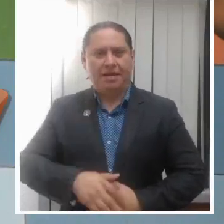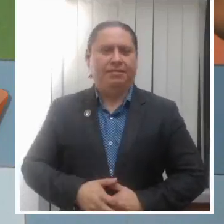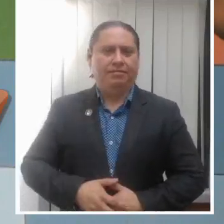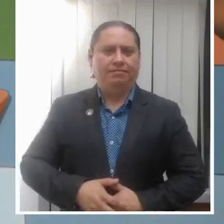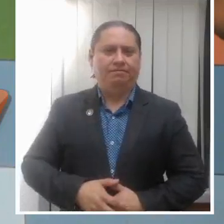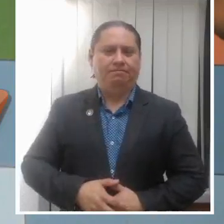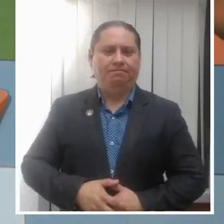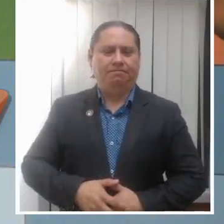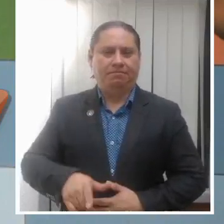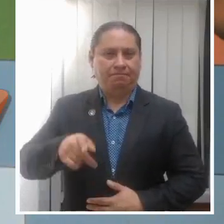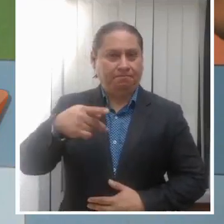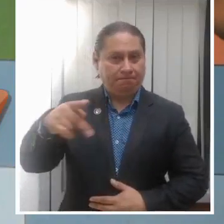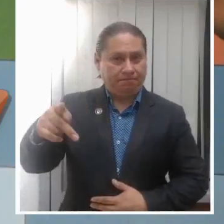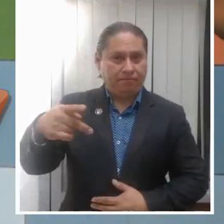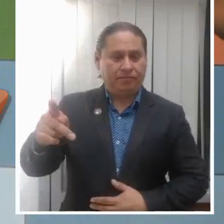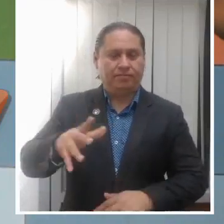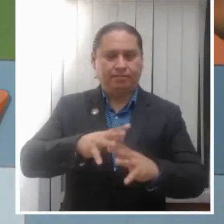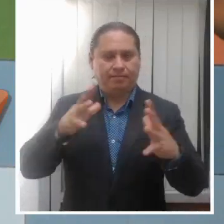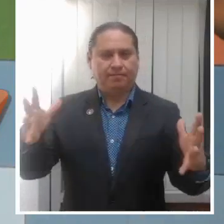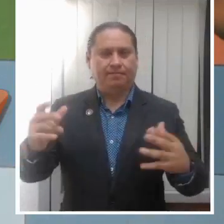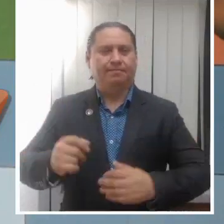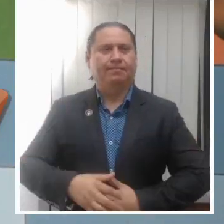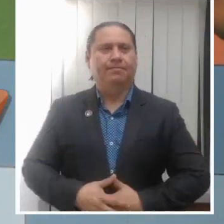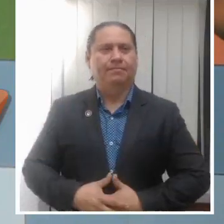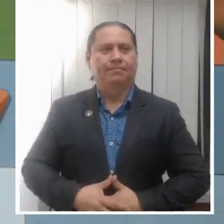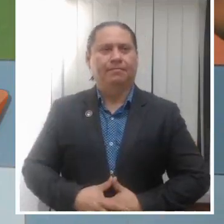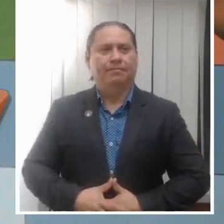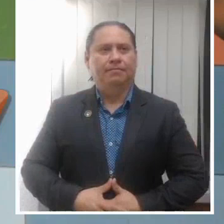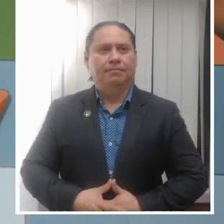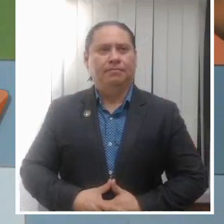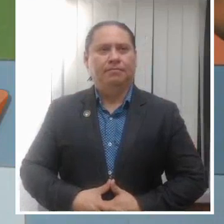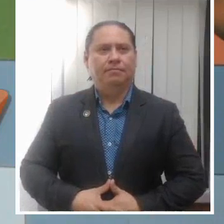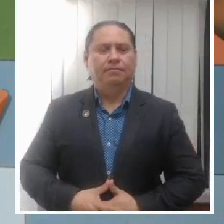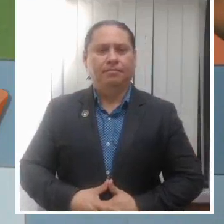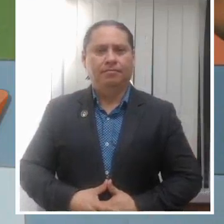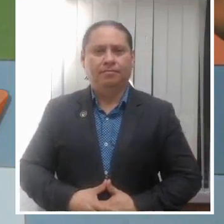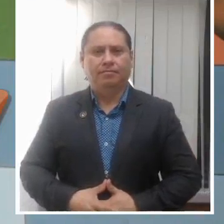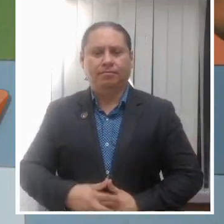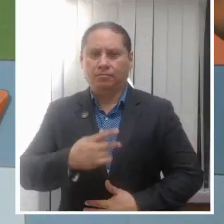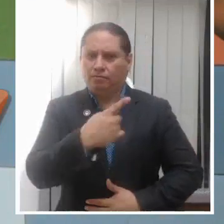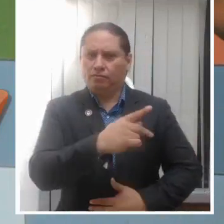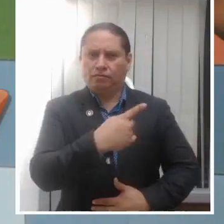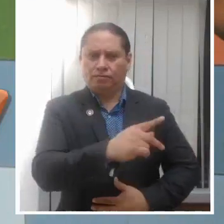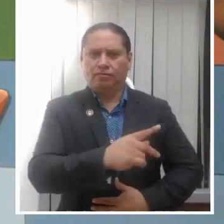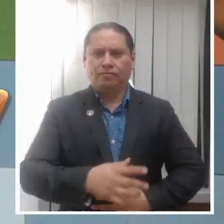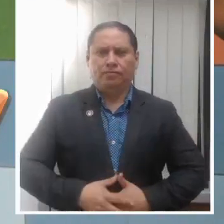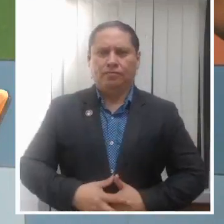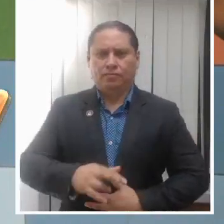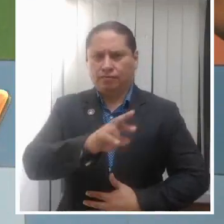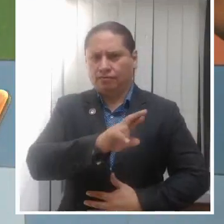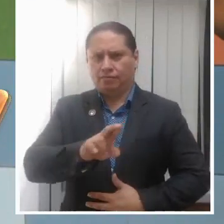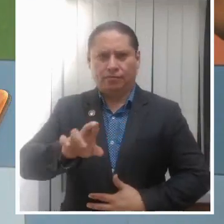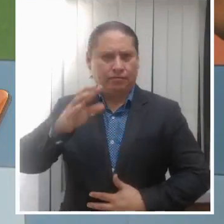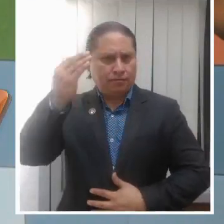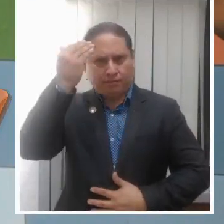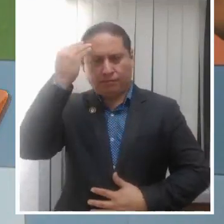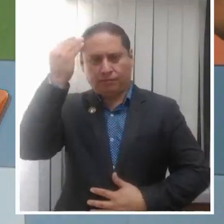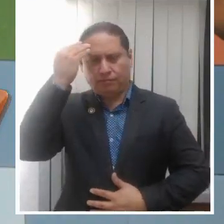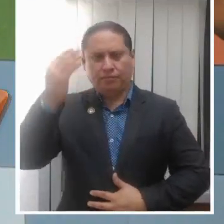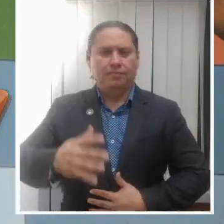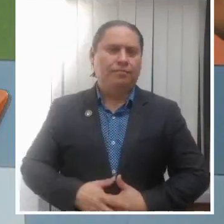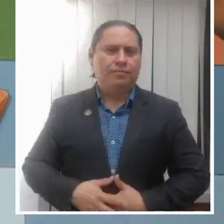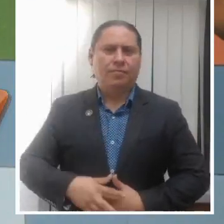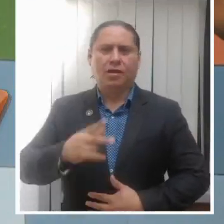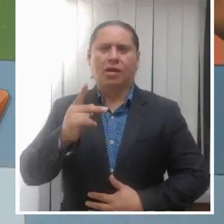chiapaneca como lo es Petrona. En lo personal, mi reconocimiento